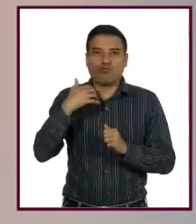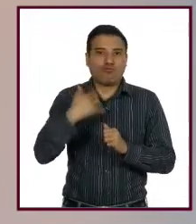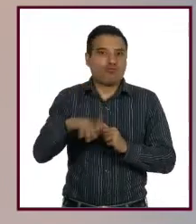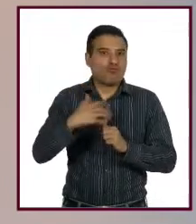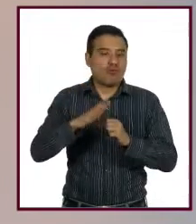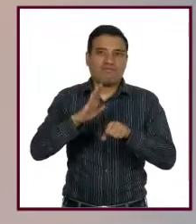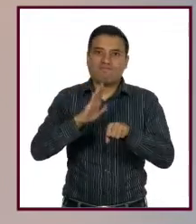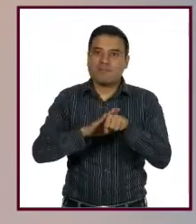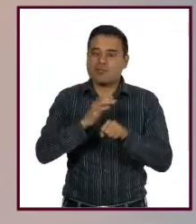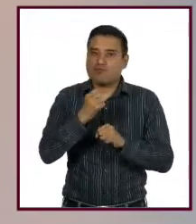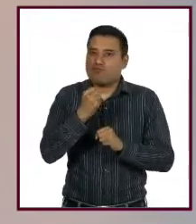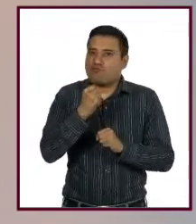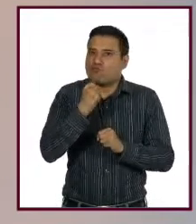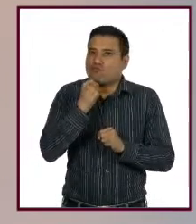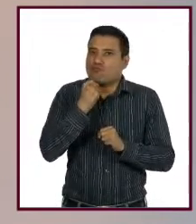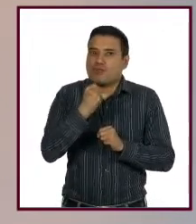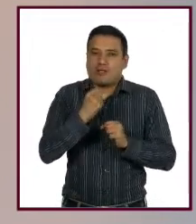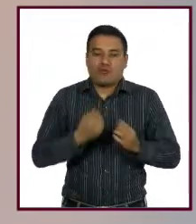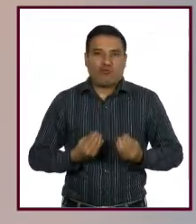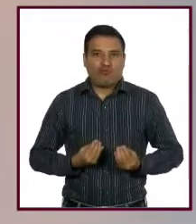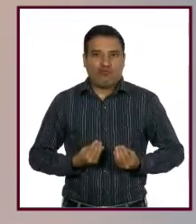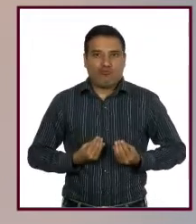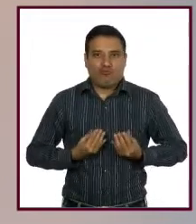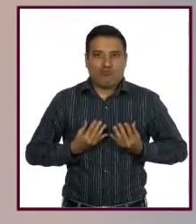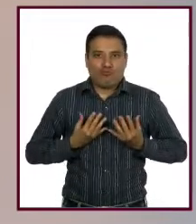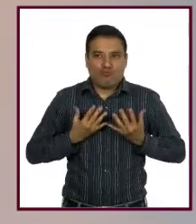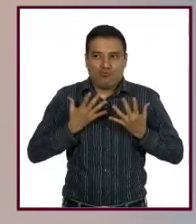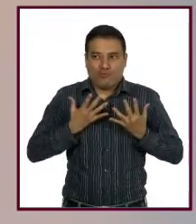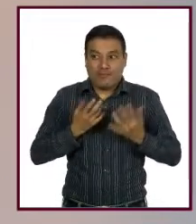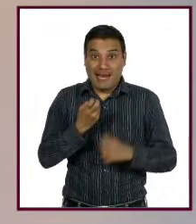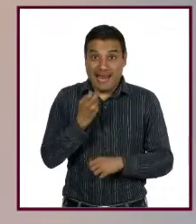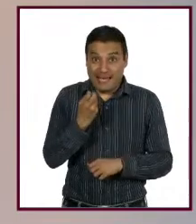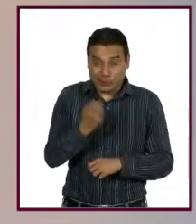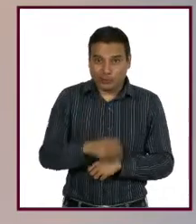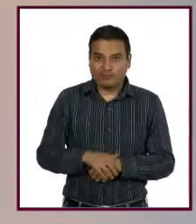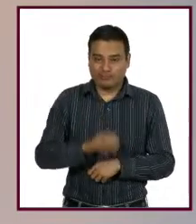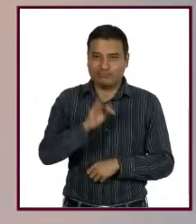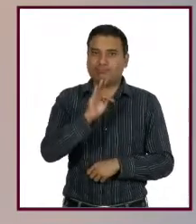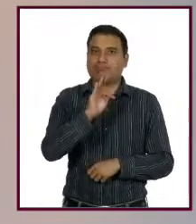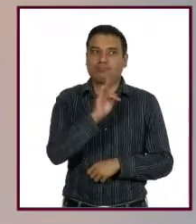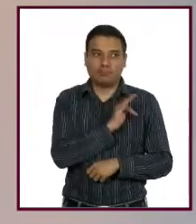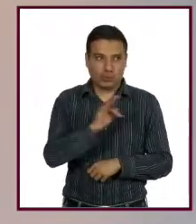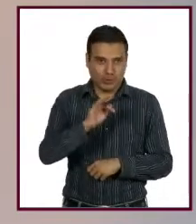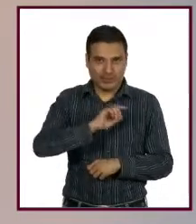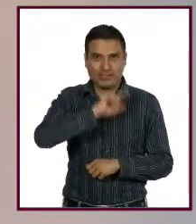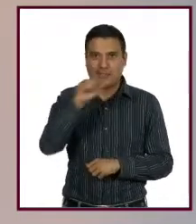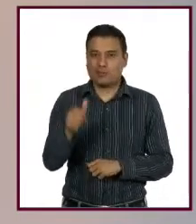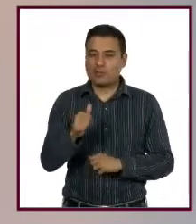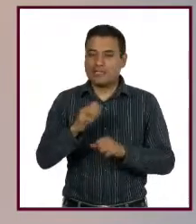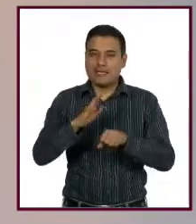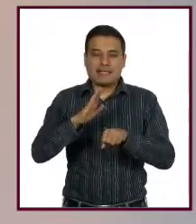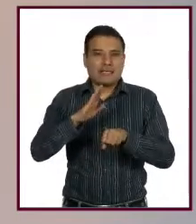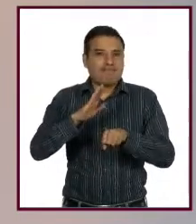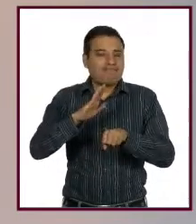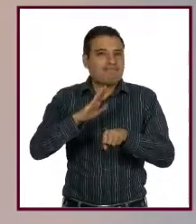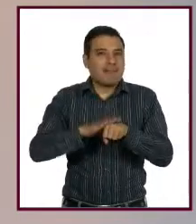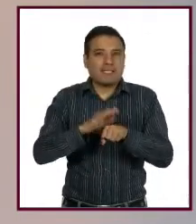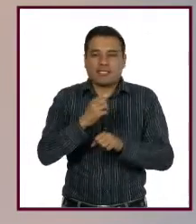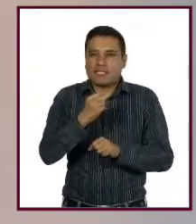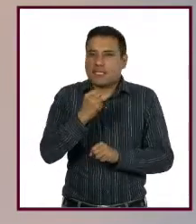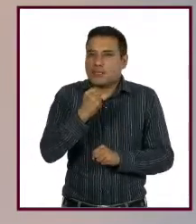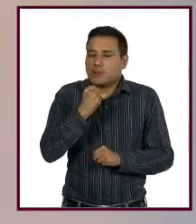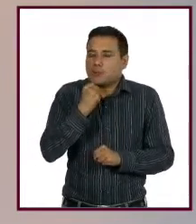de los inhalables. Entonces, esto nos pudiera generar intoxicaciones mucho más rápidas, con efectos